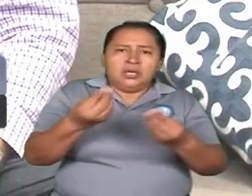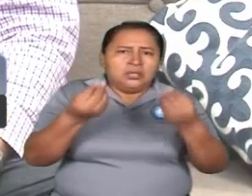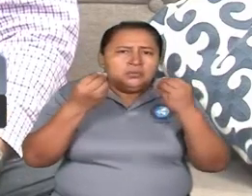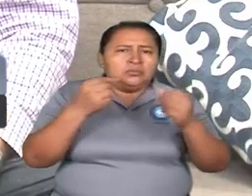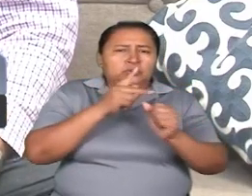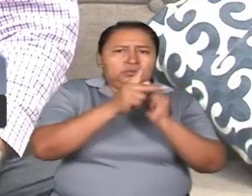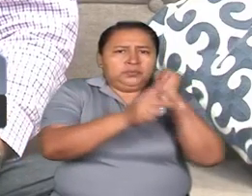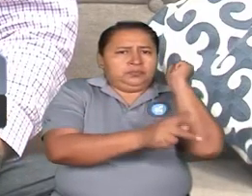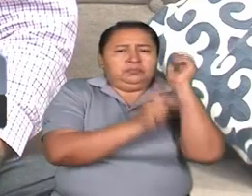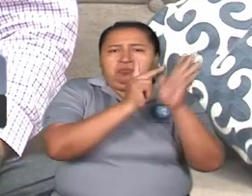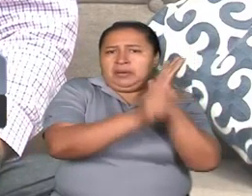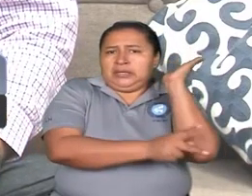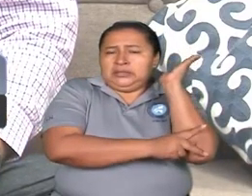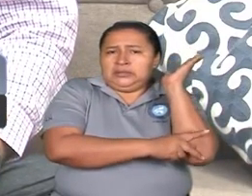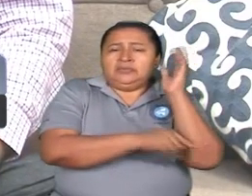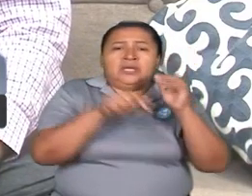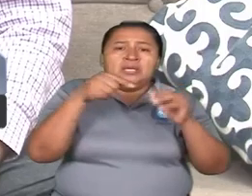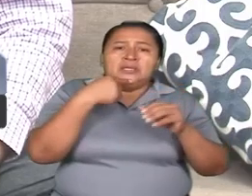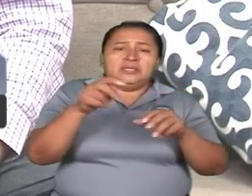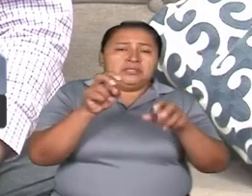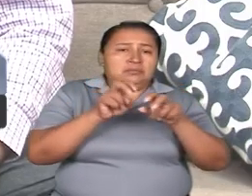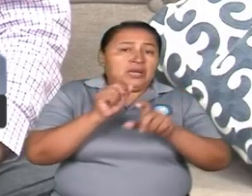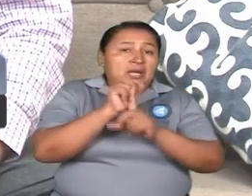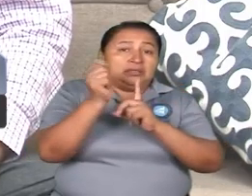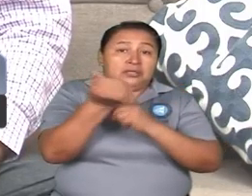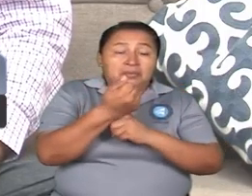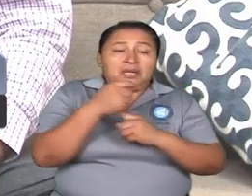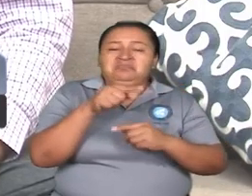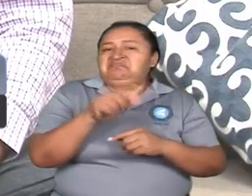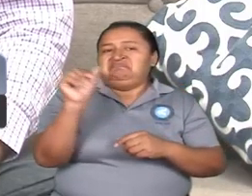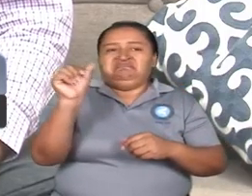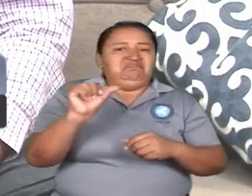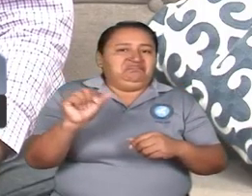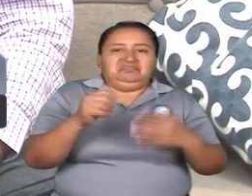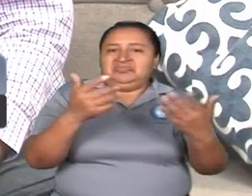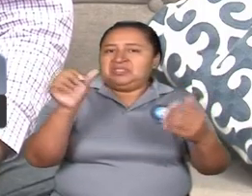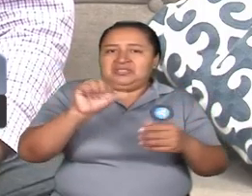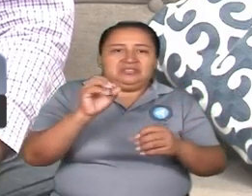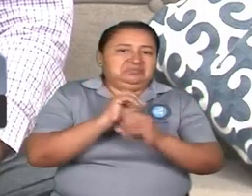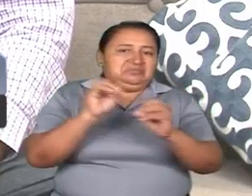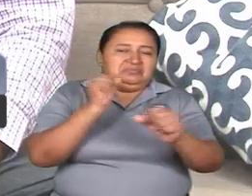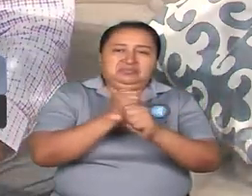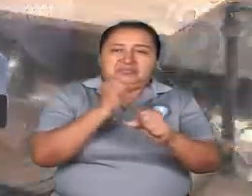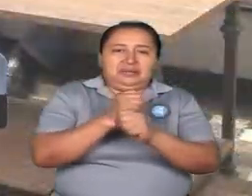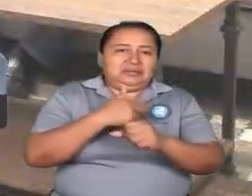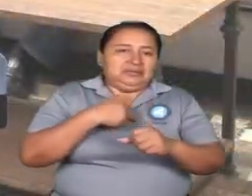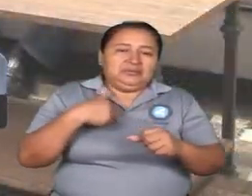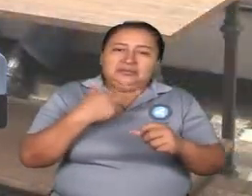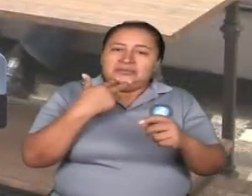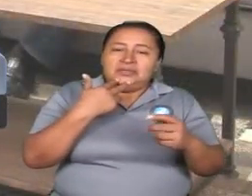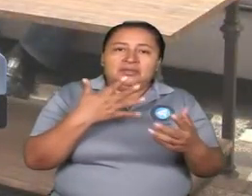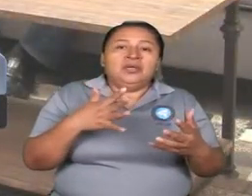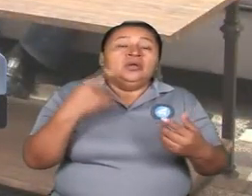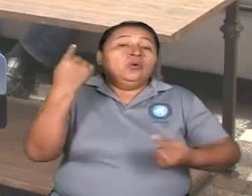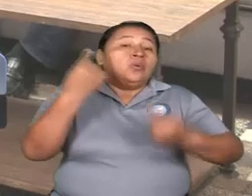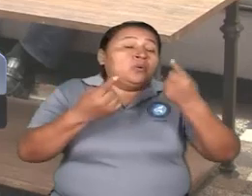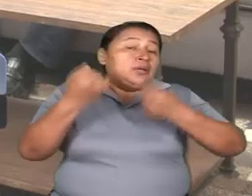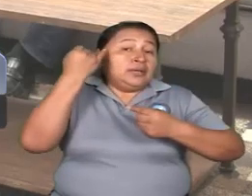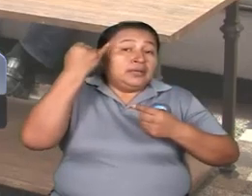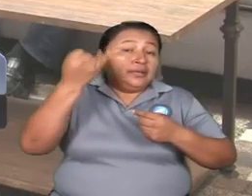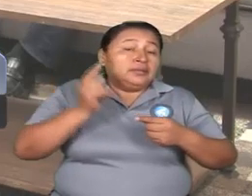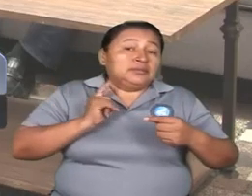sí, sí, y los parlamentos no salen bien valorados en su trabajo. Entonces, ¿qué es la idea que se tiene